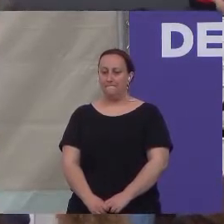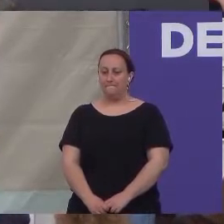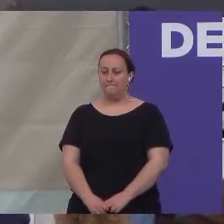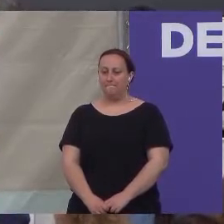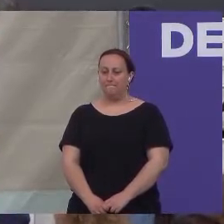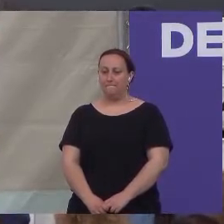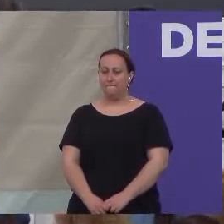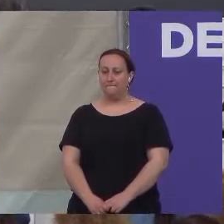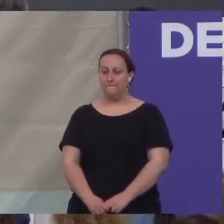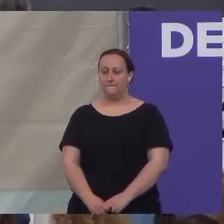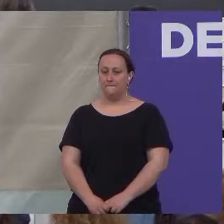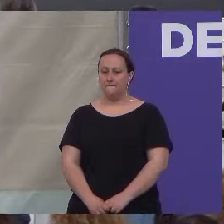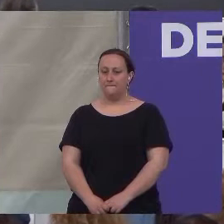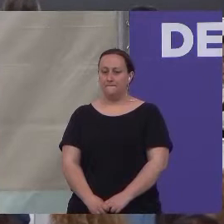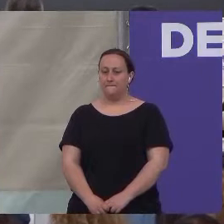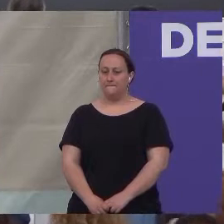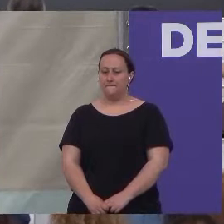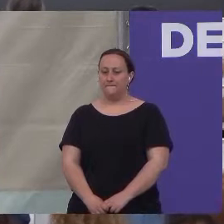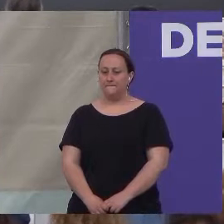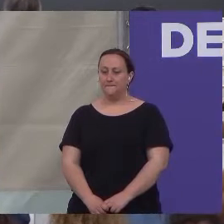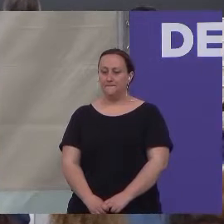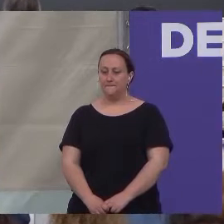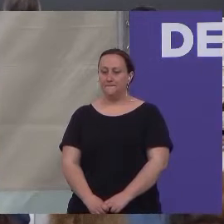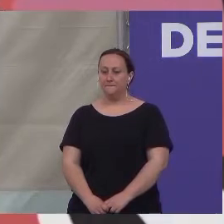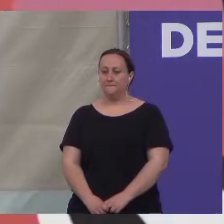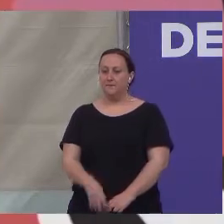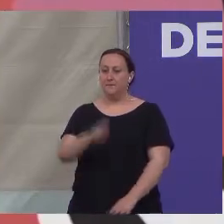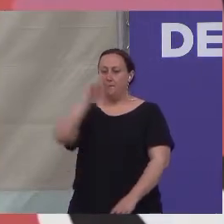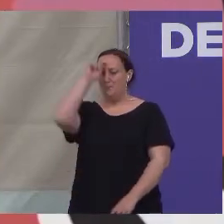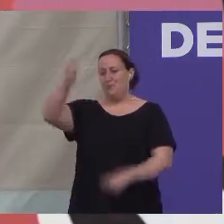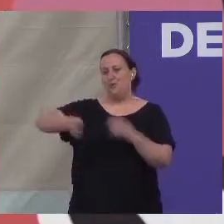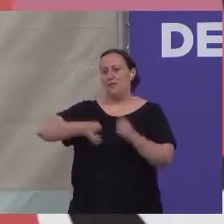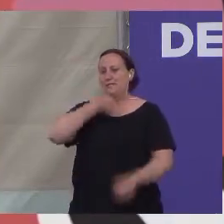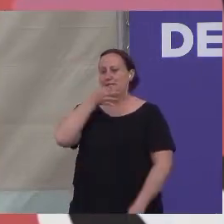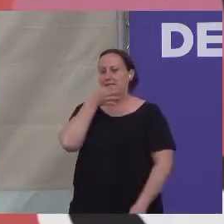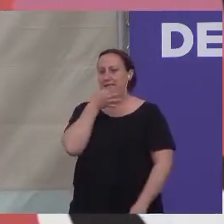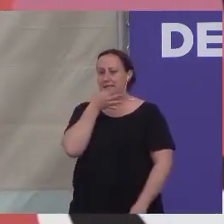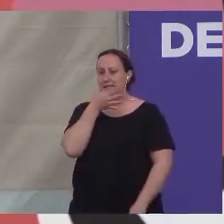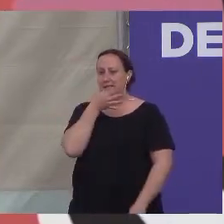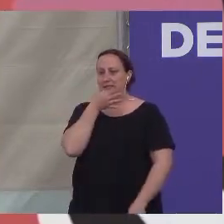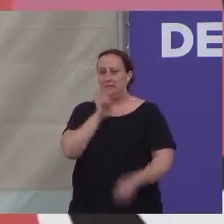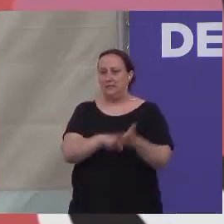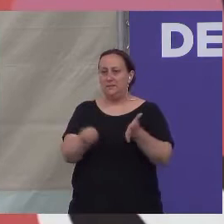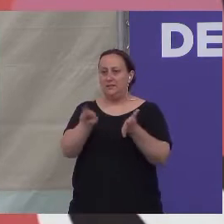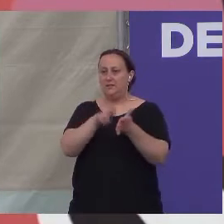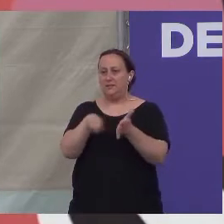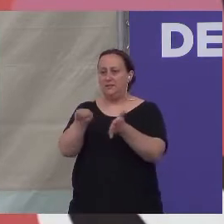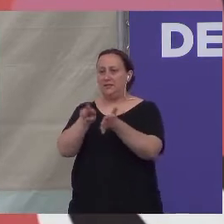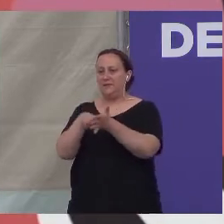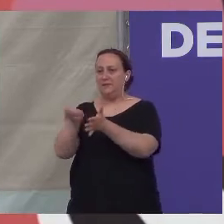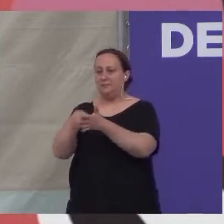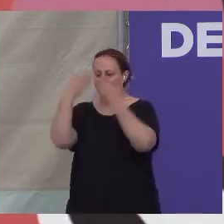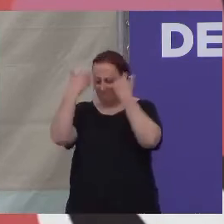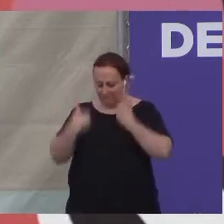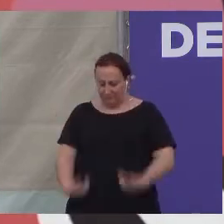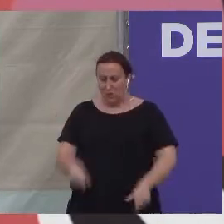Buenas tardes. Se ha repetido una y otra vez que somos gente normal